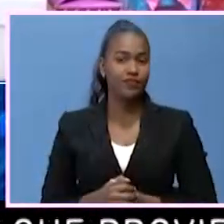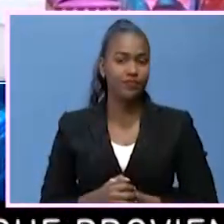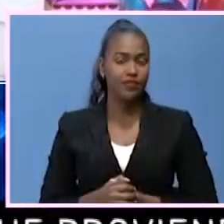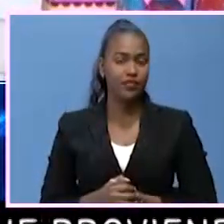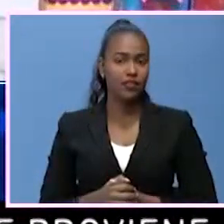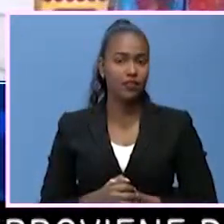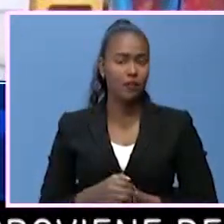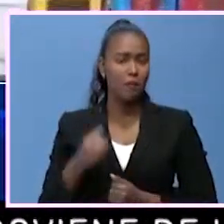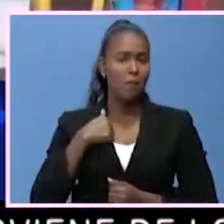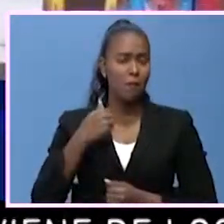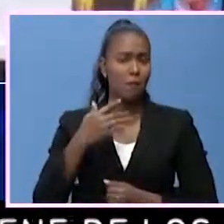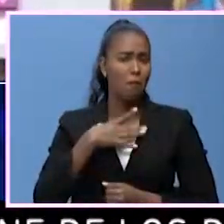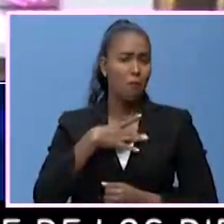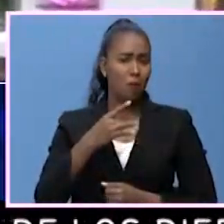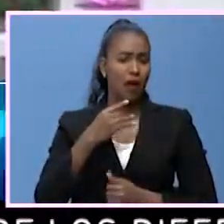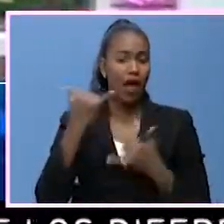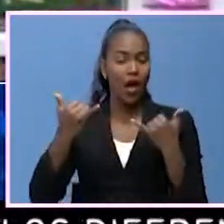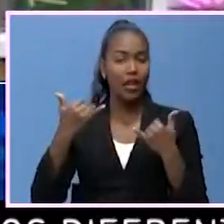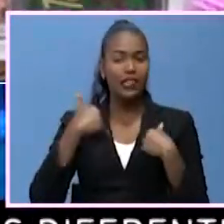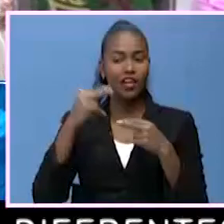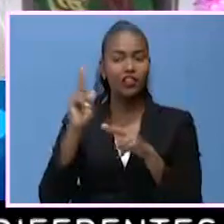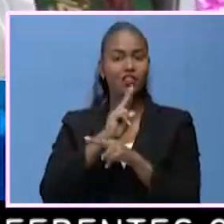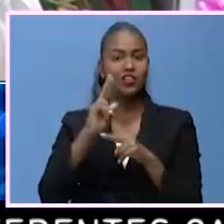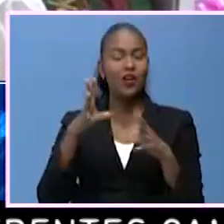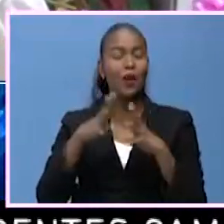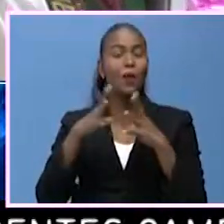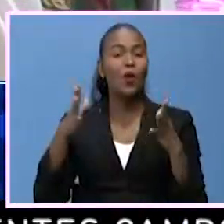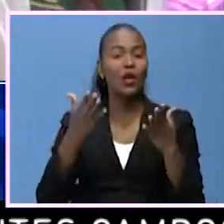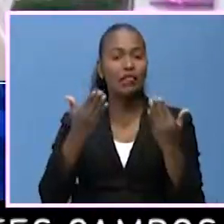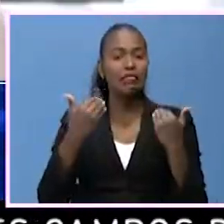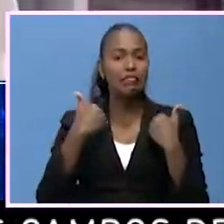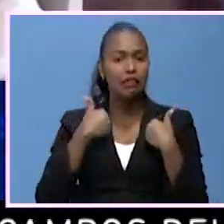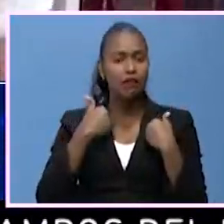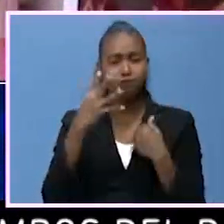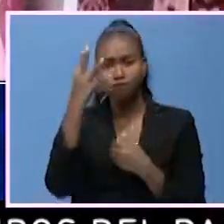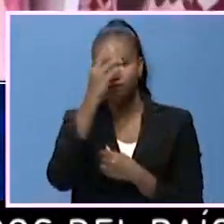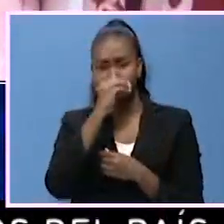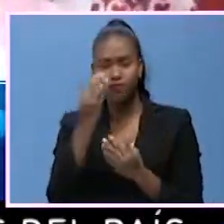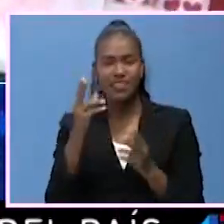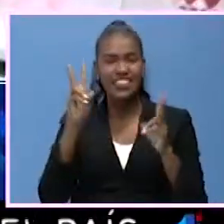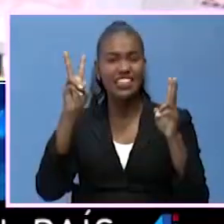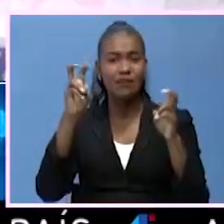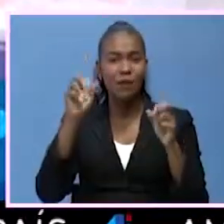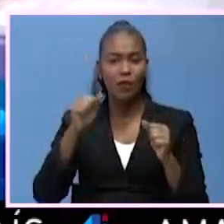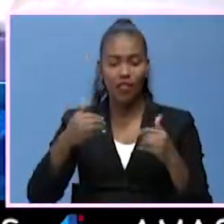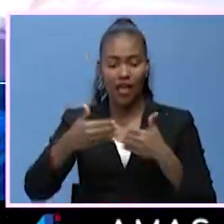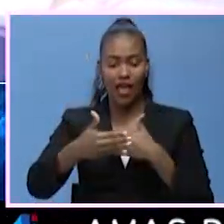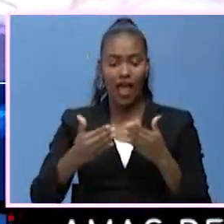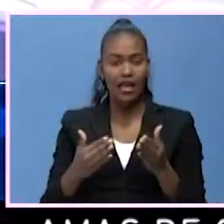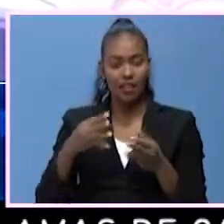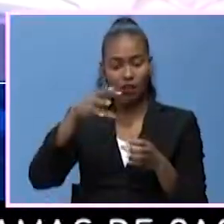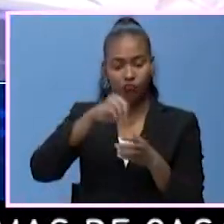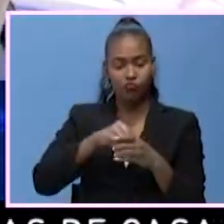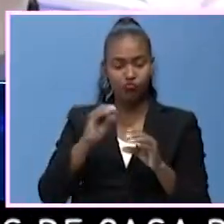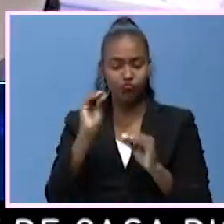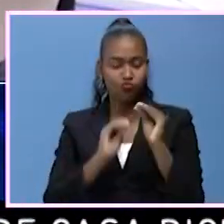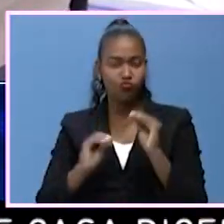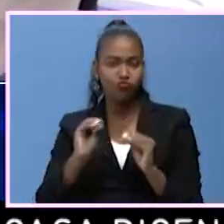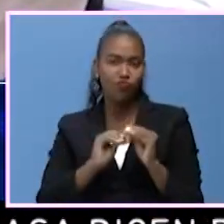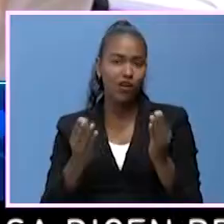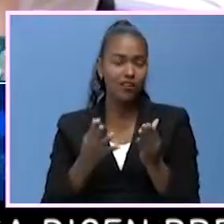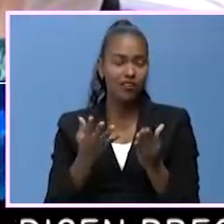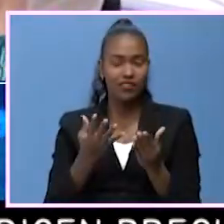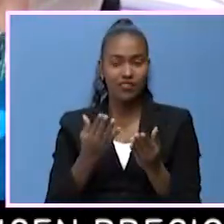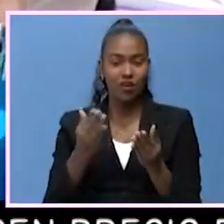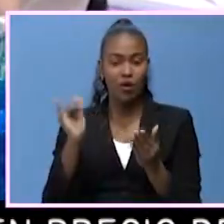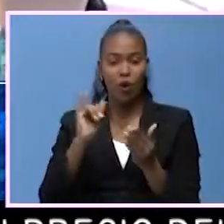Me parece muy interesante que ahora se están utilizando mucho, tiene mucho auge, el tema de rellenar cajitas como estas o cajas de